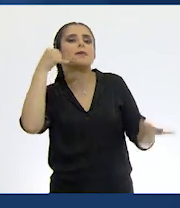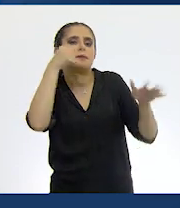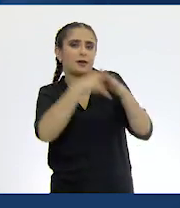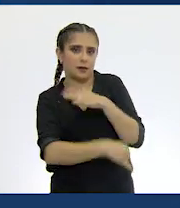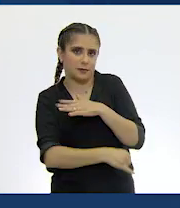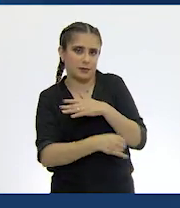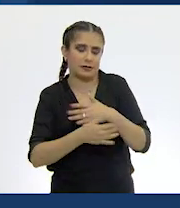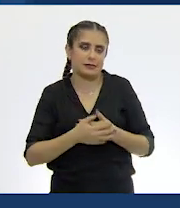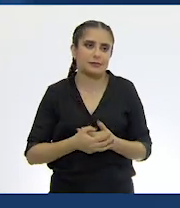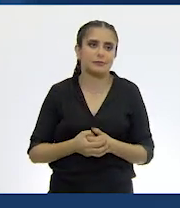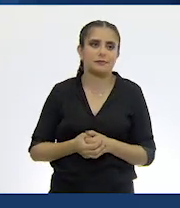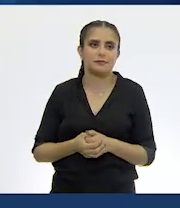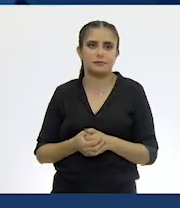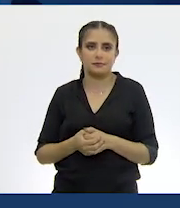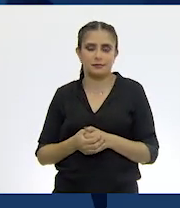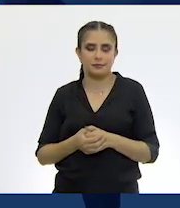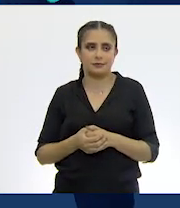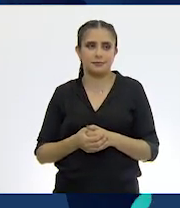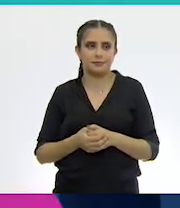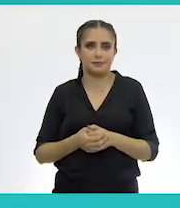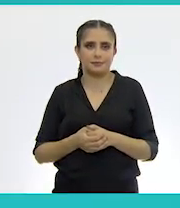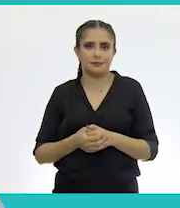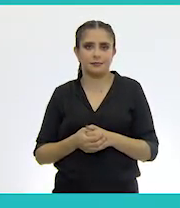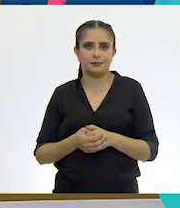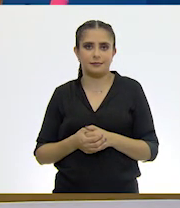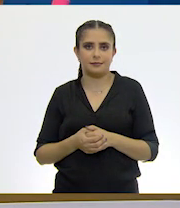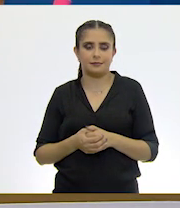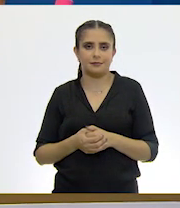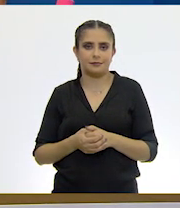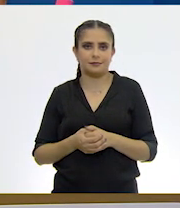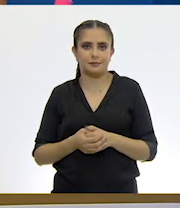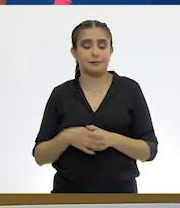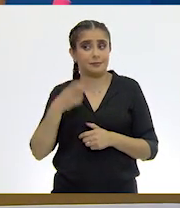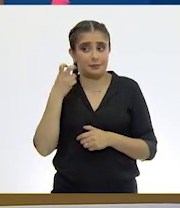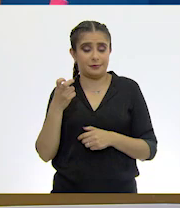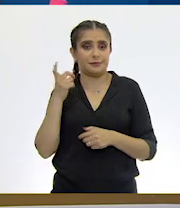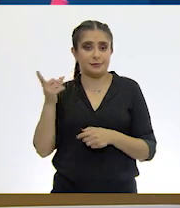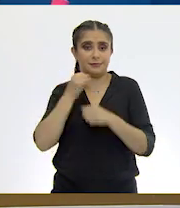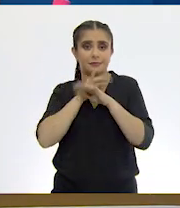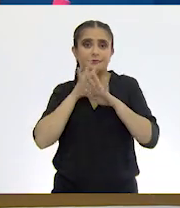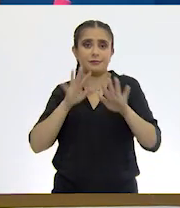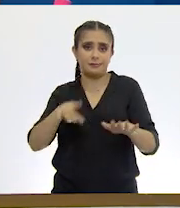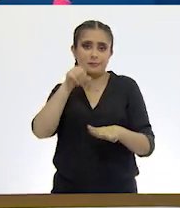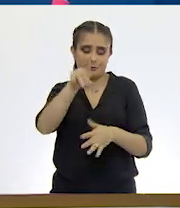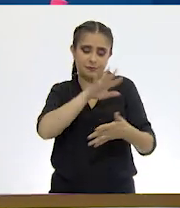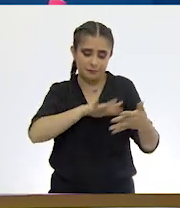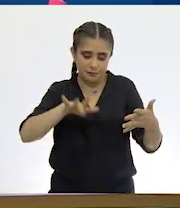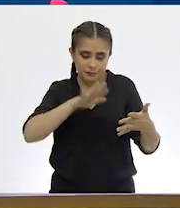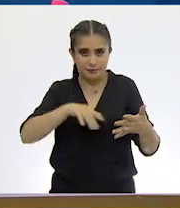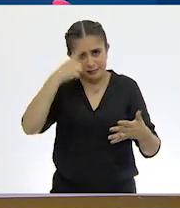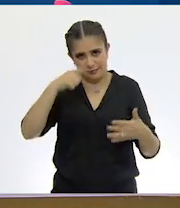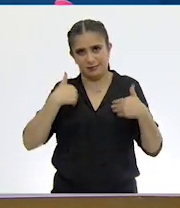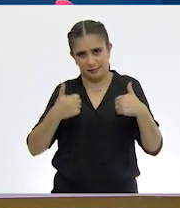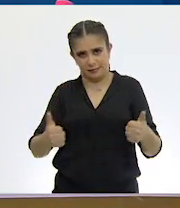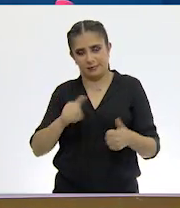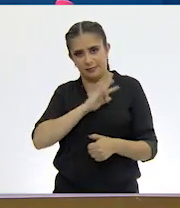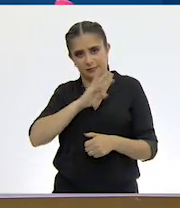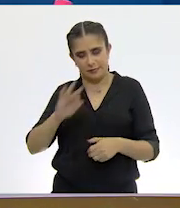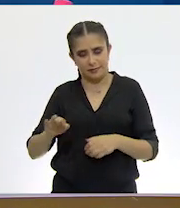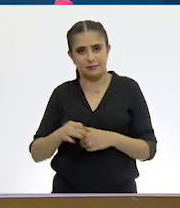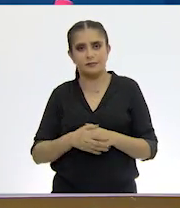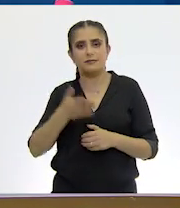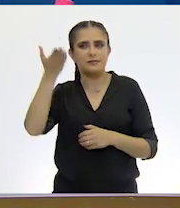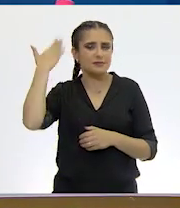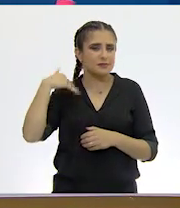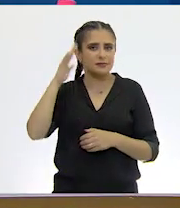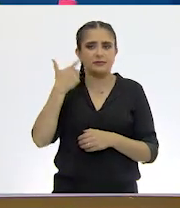o extensa. Entonces, pues tú tienes esta información ya en tu libro de texto, también lo tienes cuando estudiamos las